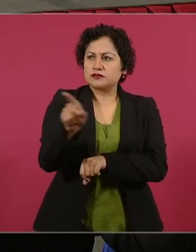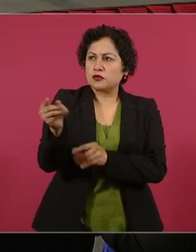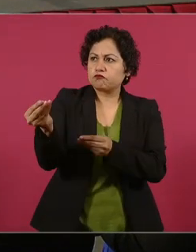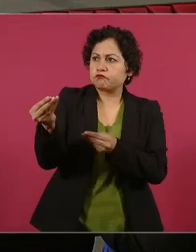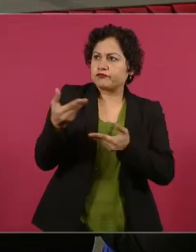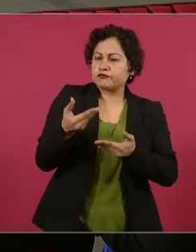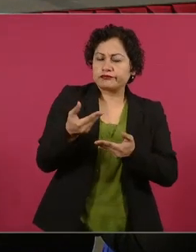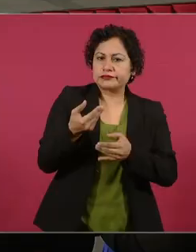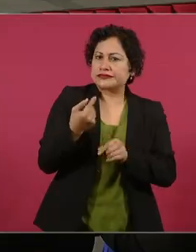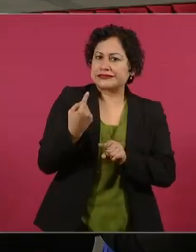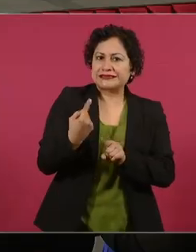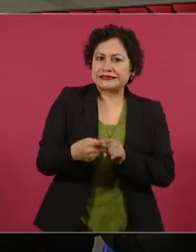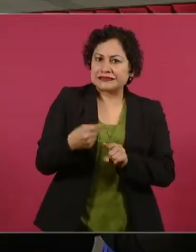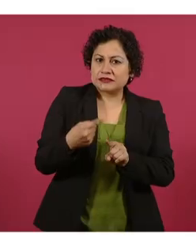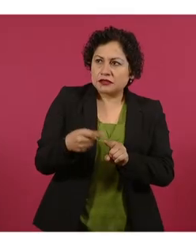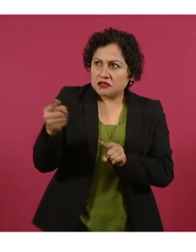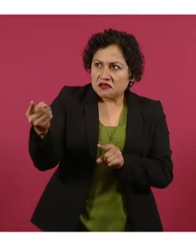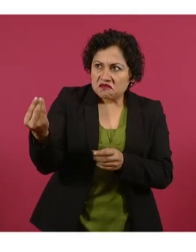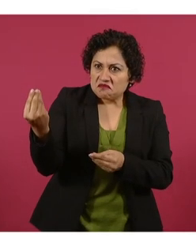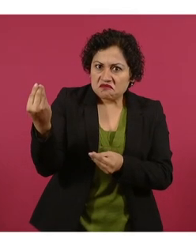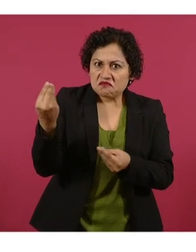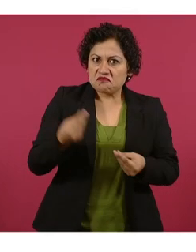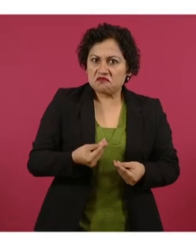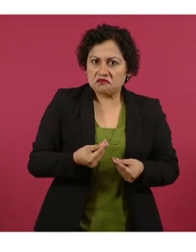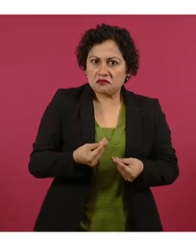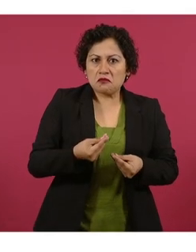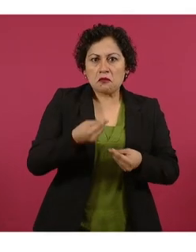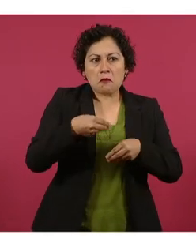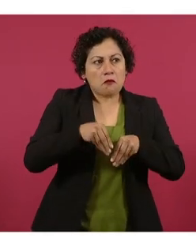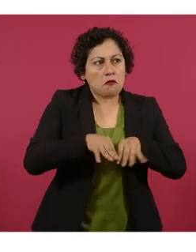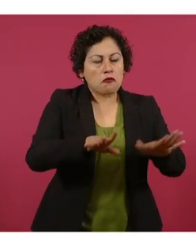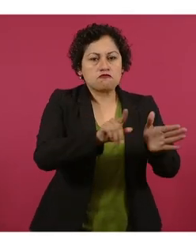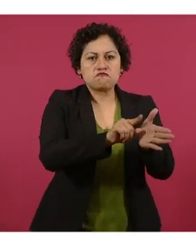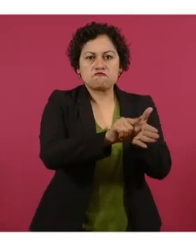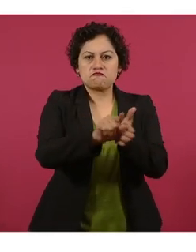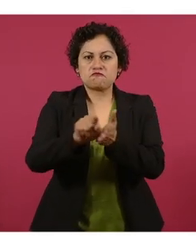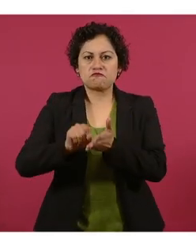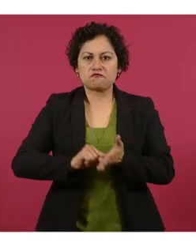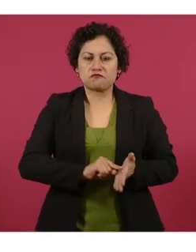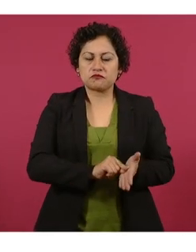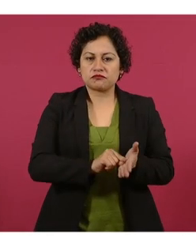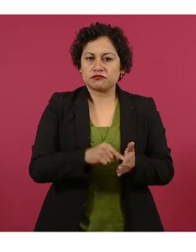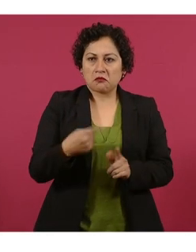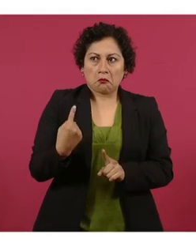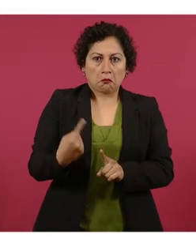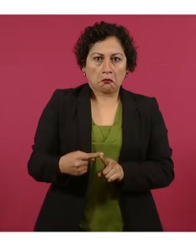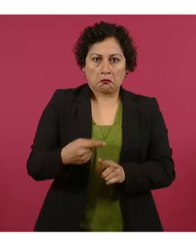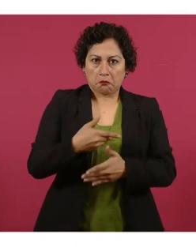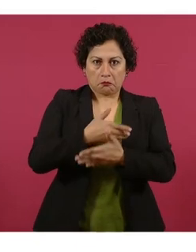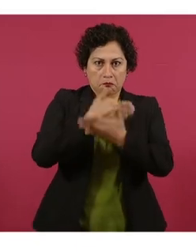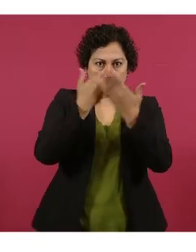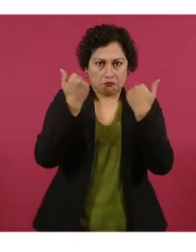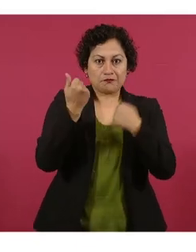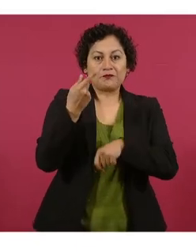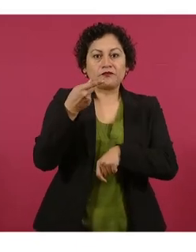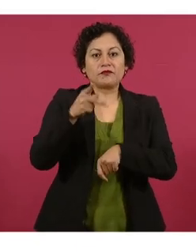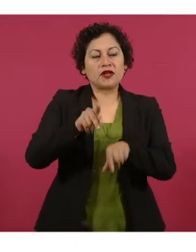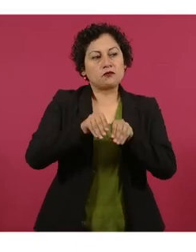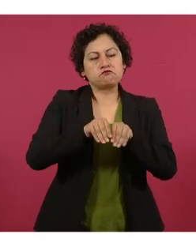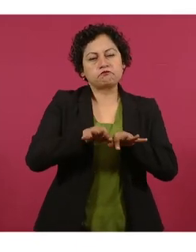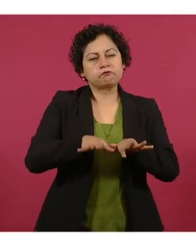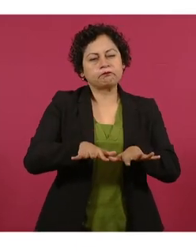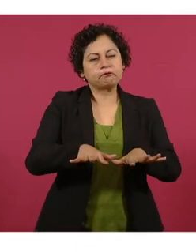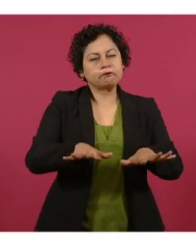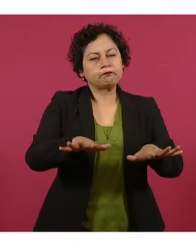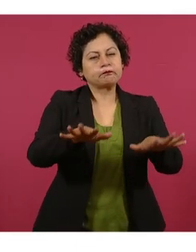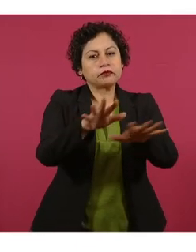para posicionarlo en Twitter, y entonces lo que sucedió es que se hizo tendencia en las primeras